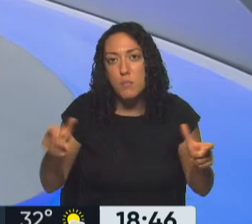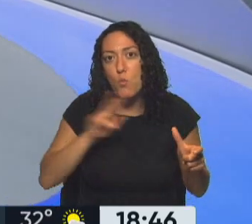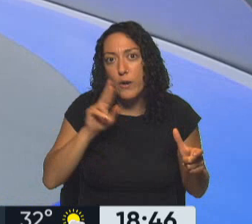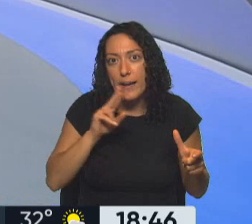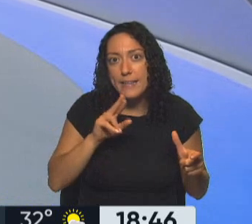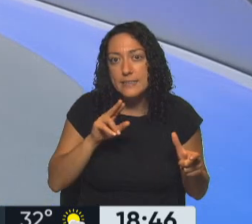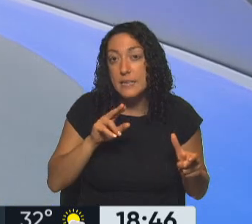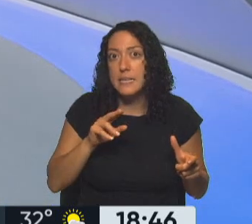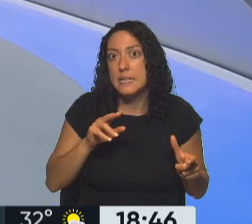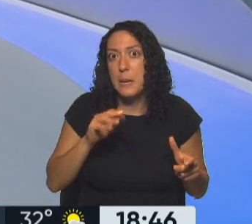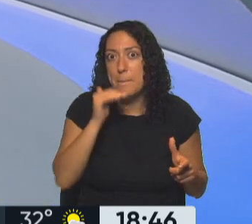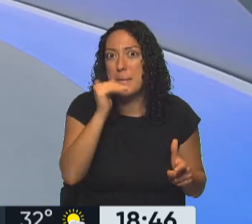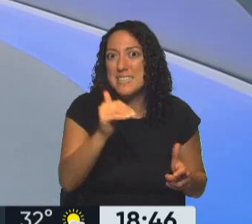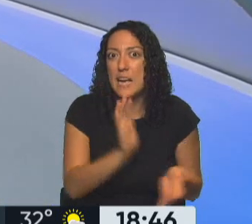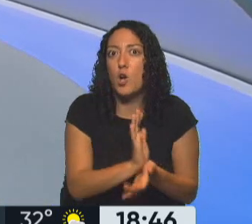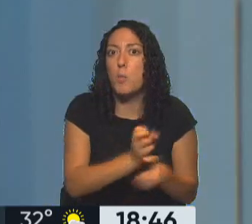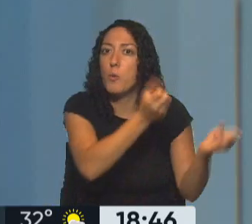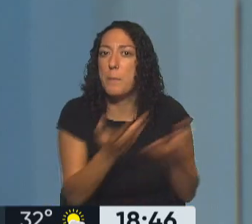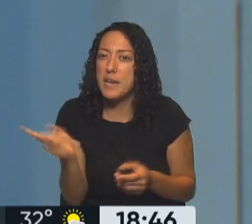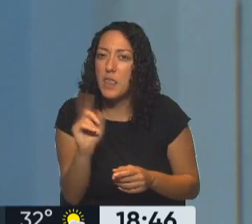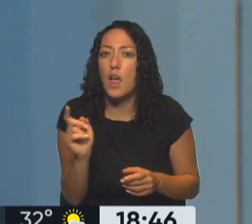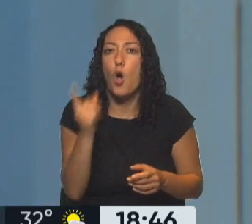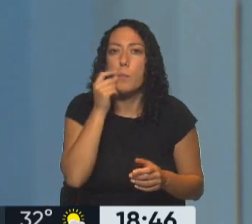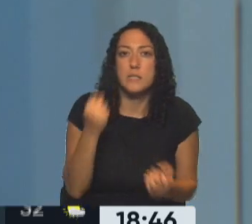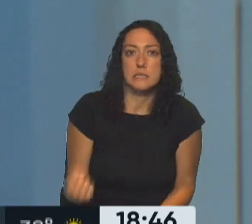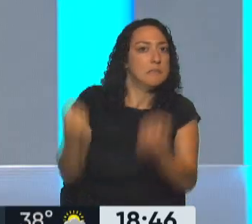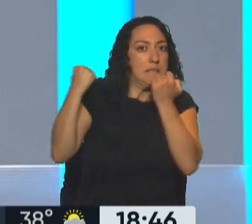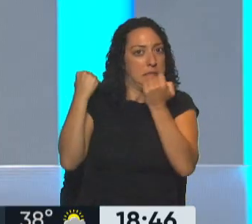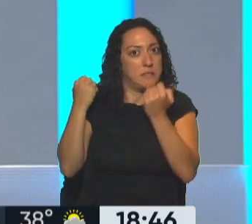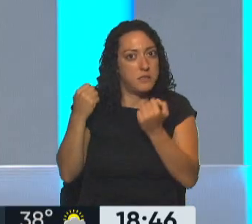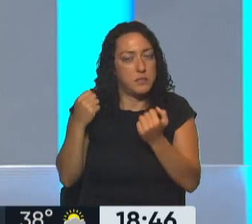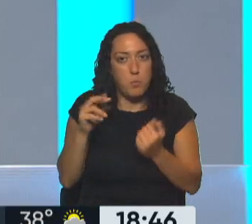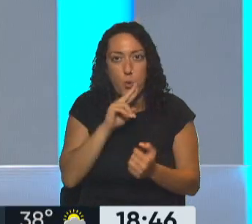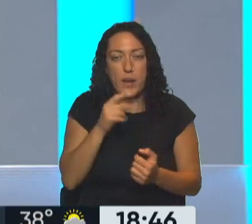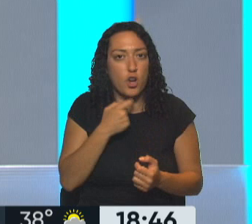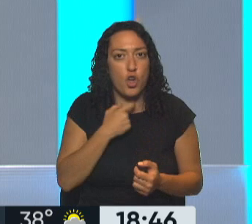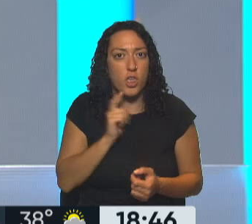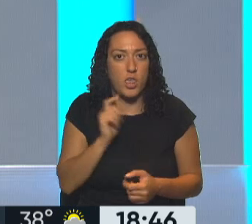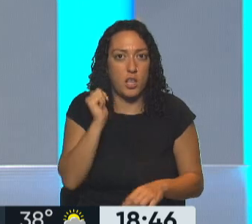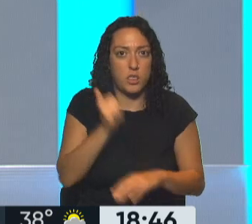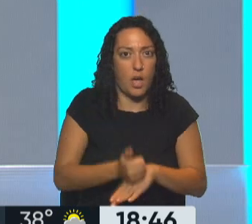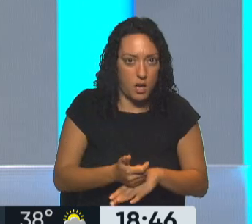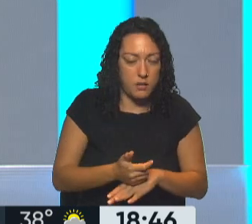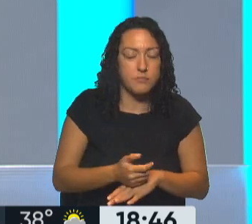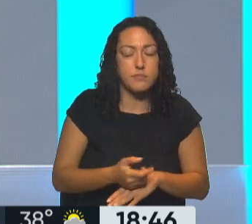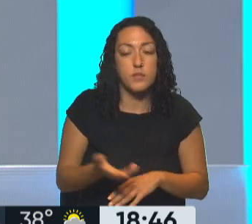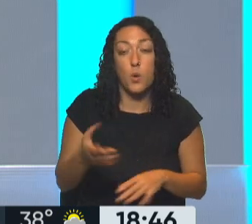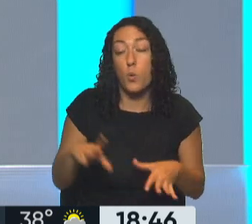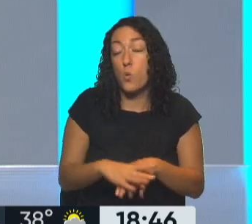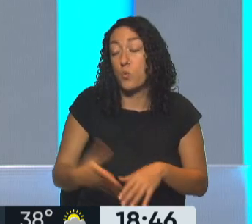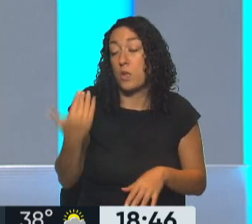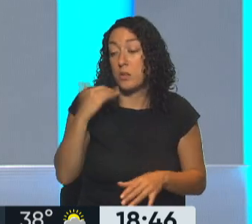mensaje claro de que no somos bienvenidas resistencias resistencia y esto justo comentaba que